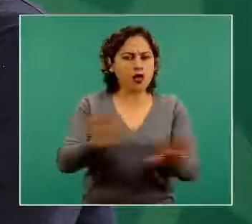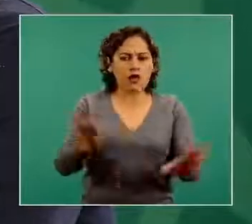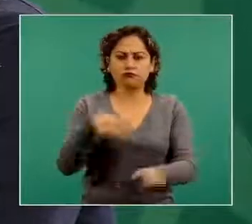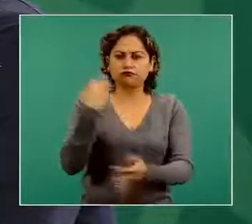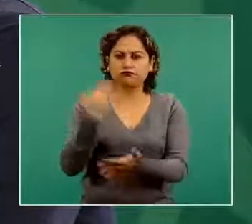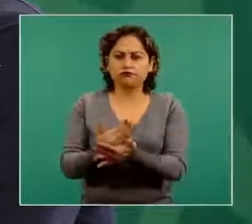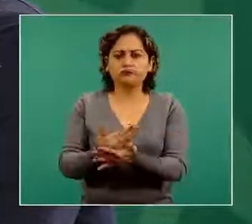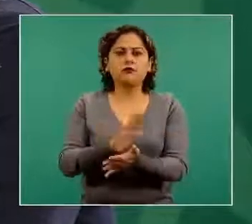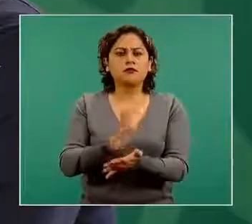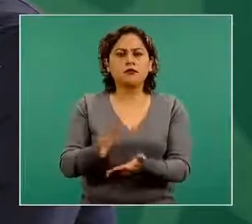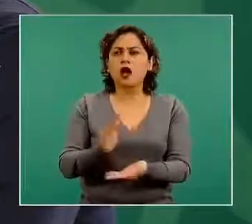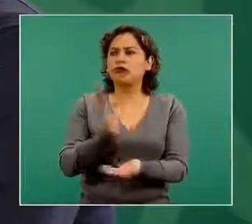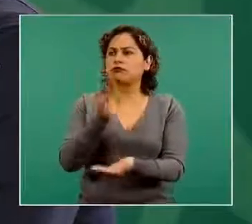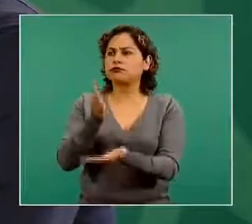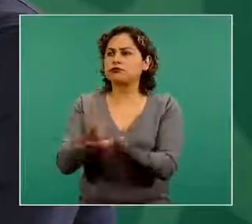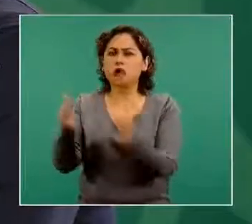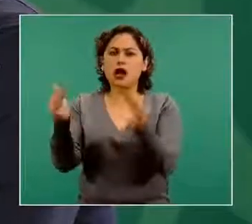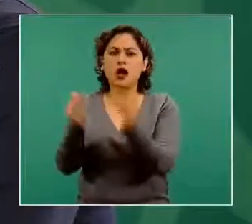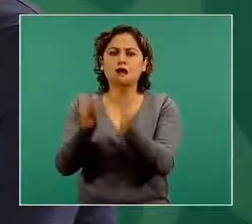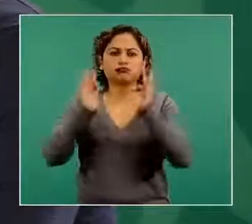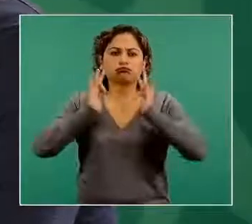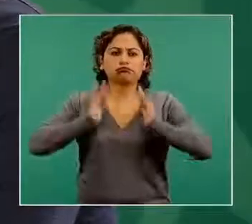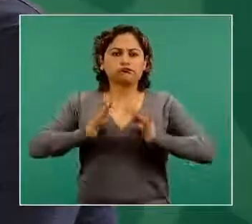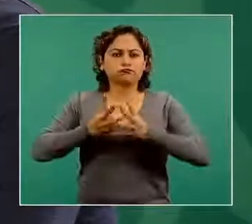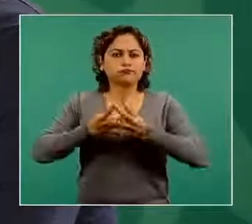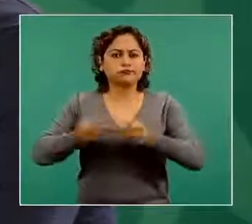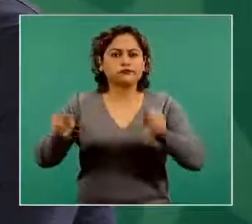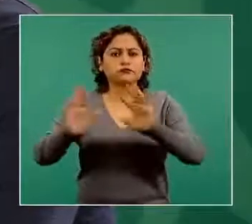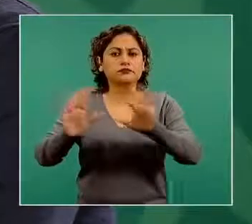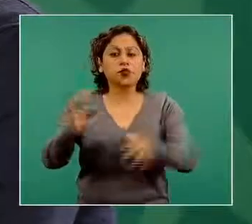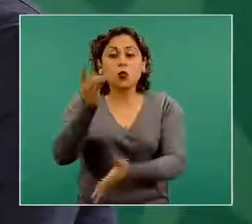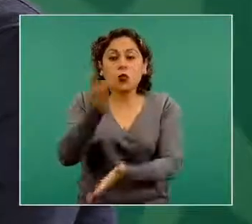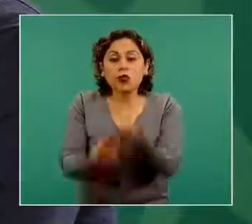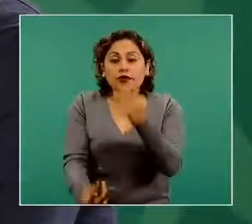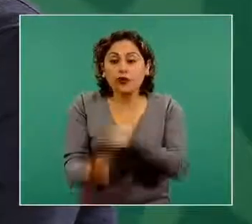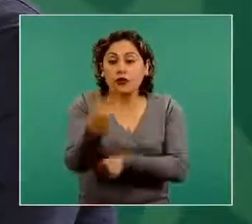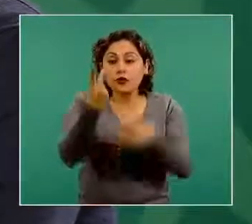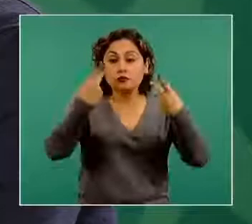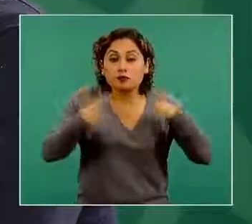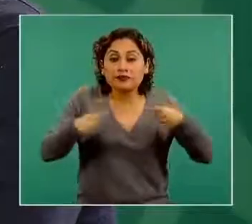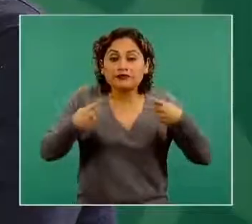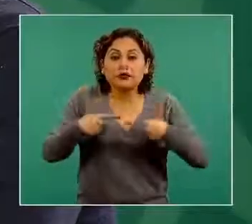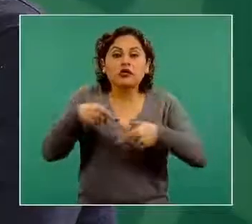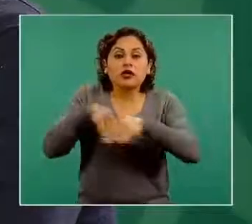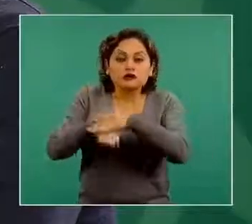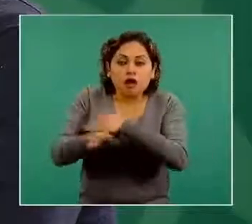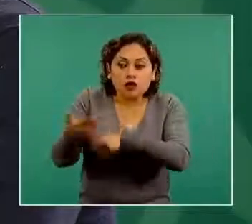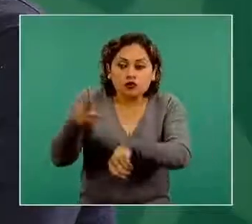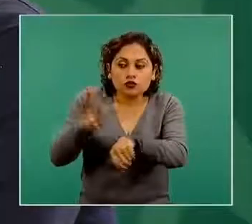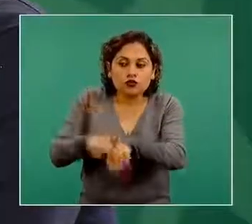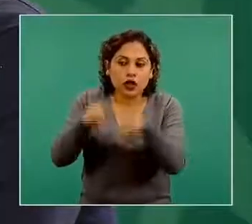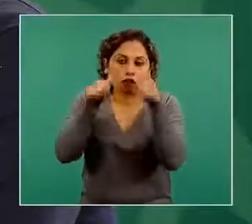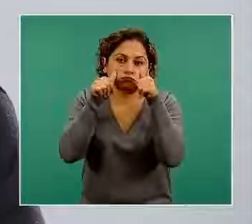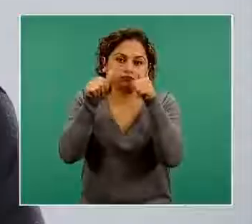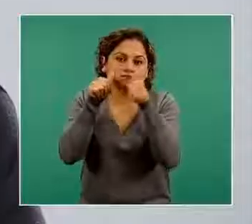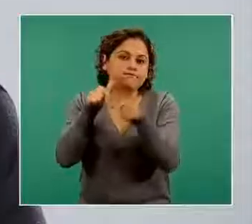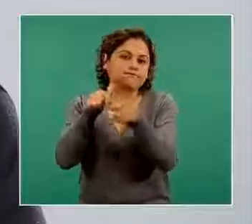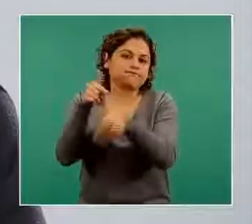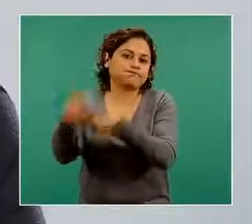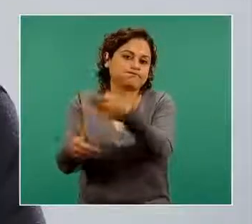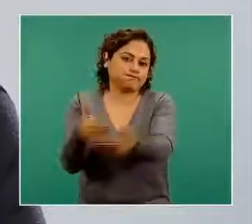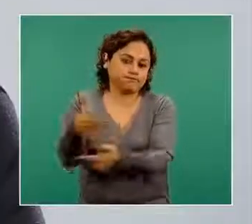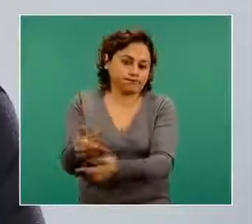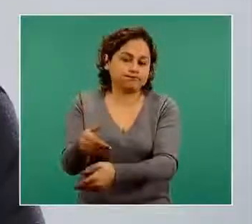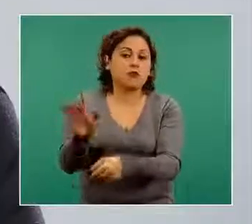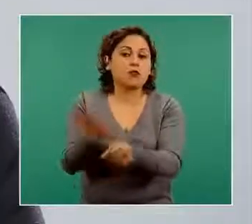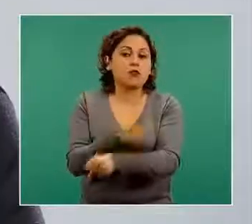felizmente sus domicilios recuperados, y solo tenemos 2 personas en este momento que se mantienen en seguimiento. Estas 2 personas lo que presentaron fue un